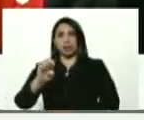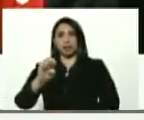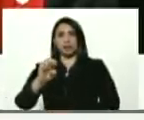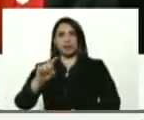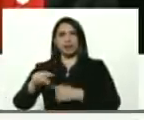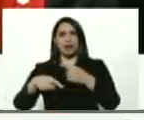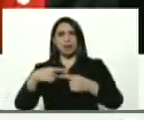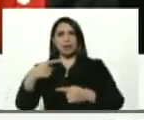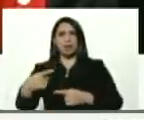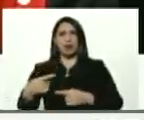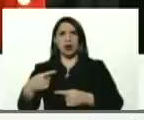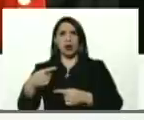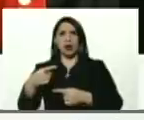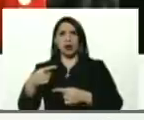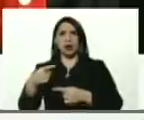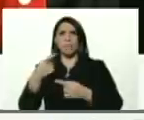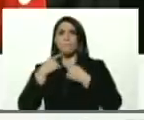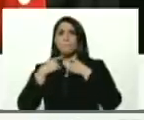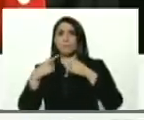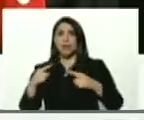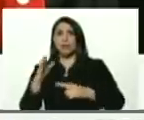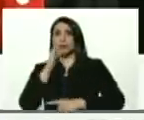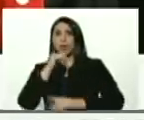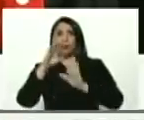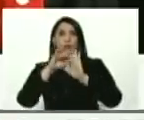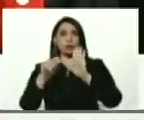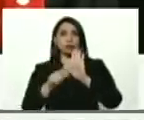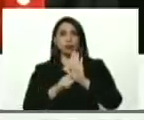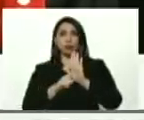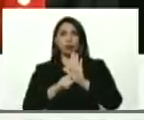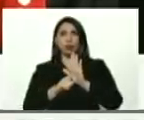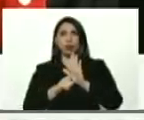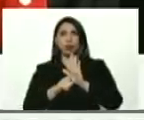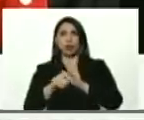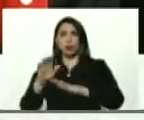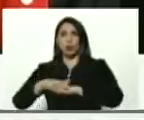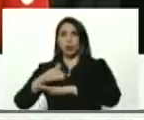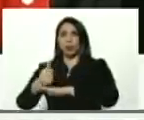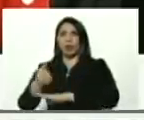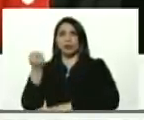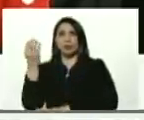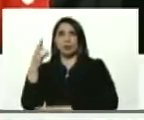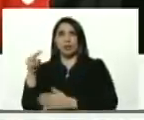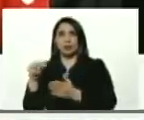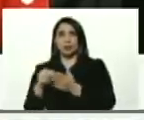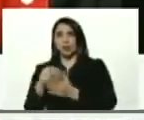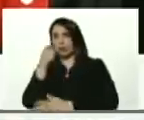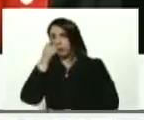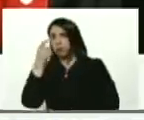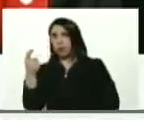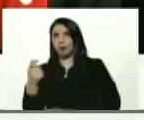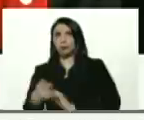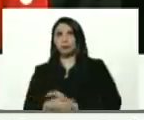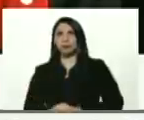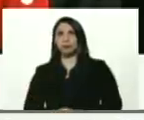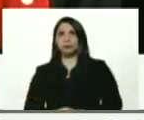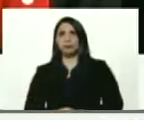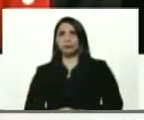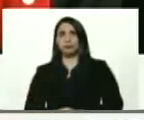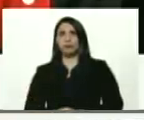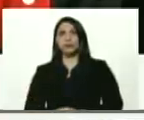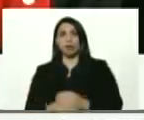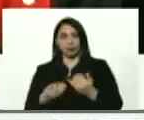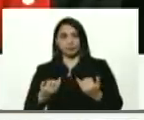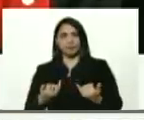omisión inconstitucional por parte de la Asamblea Nacional en desacato. País. A ustedes desde